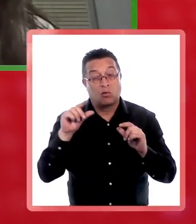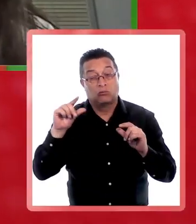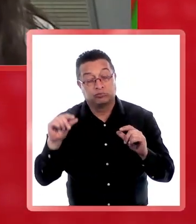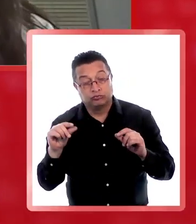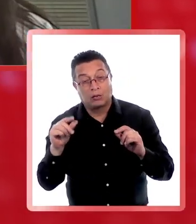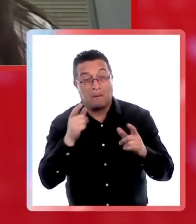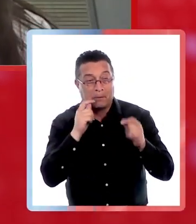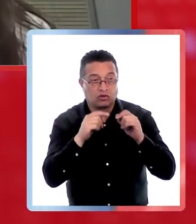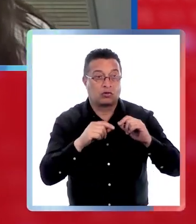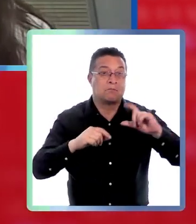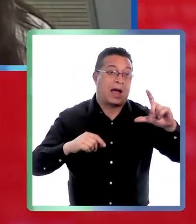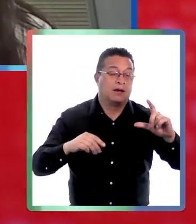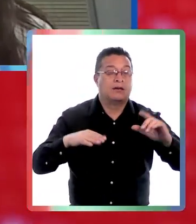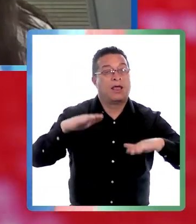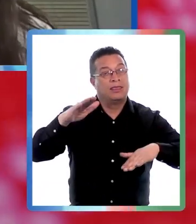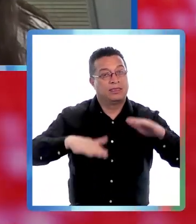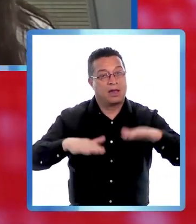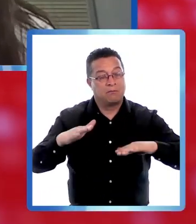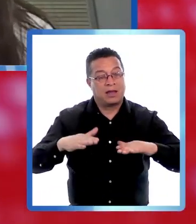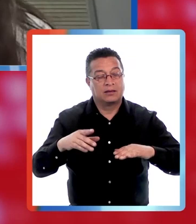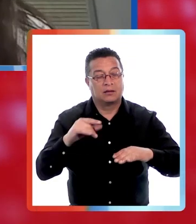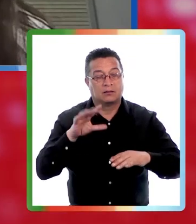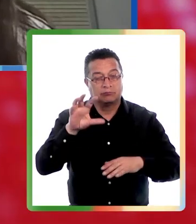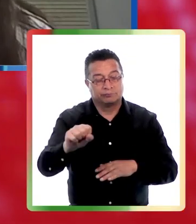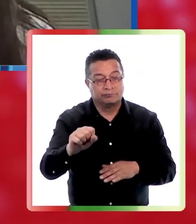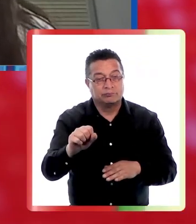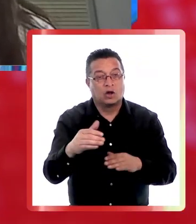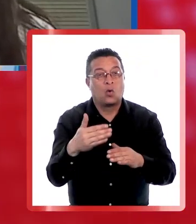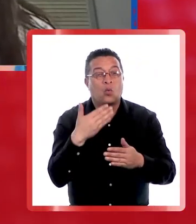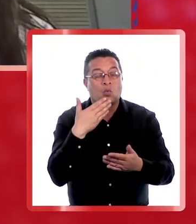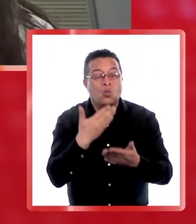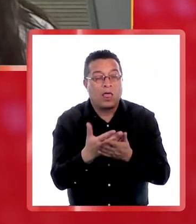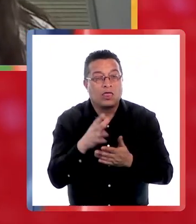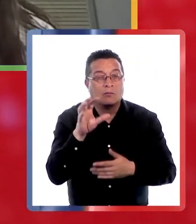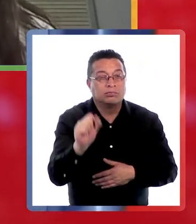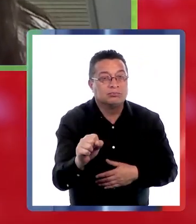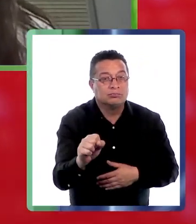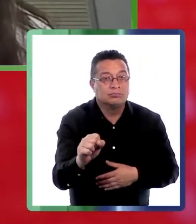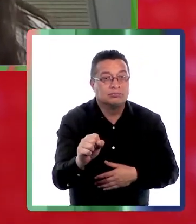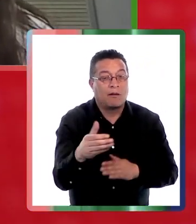chicos y riesgos grandes, y eso depende de la etapa de diagnóstico